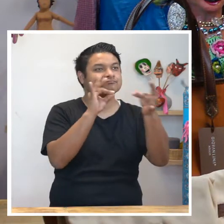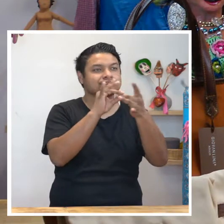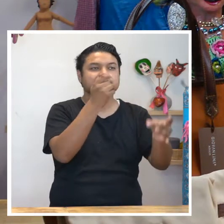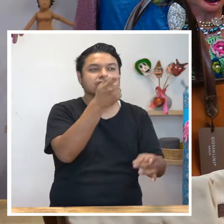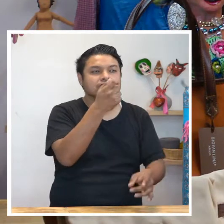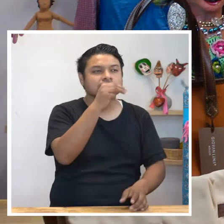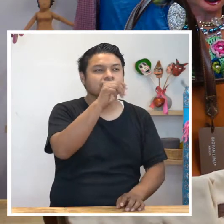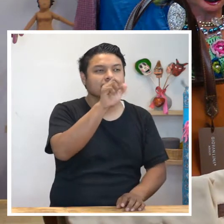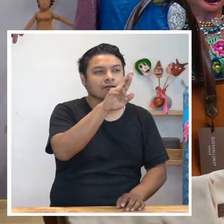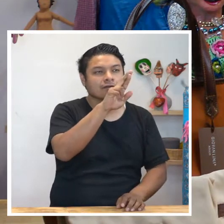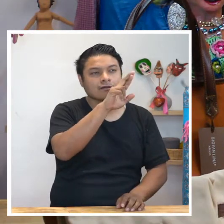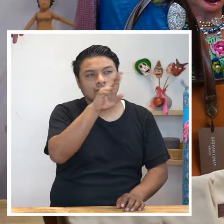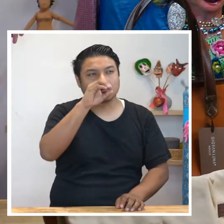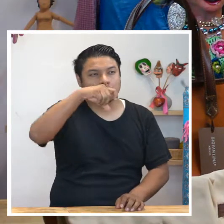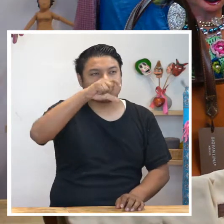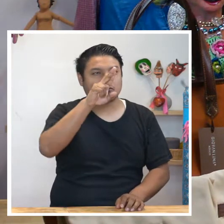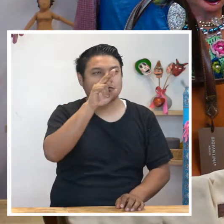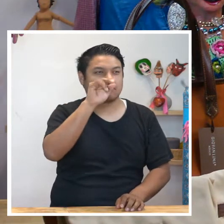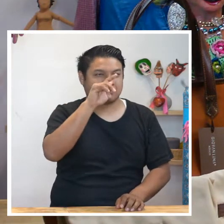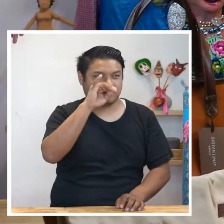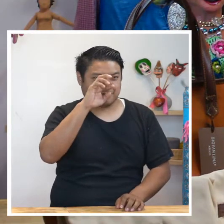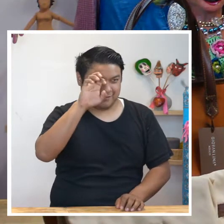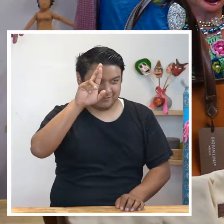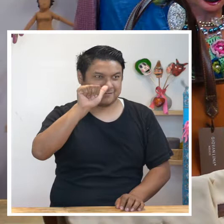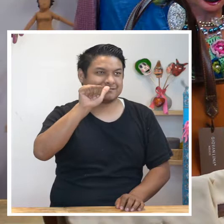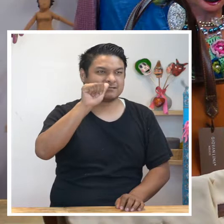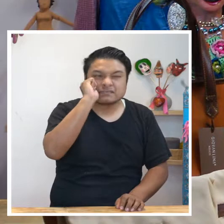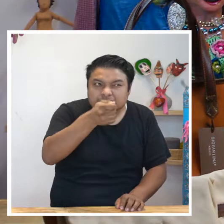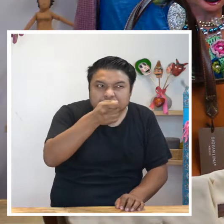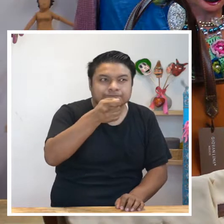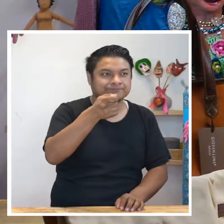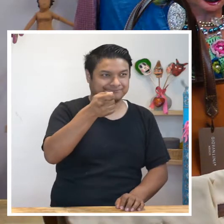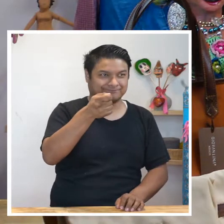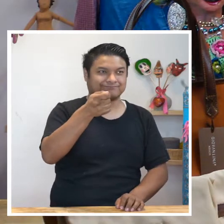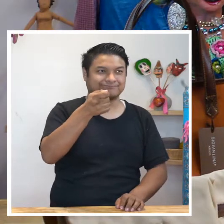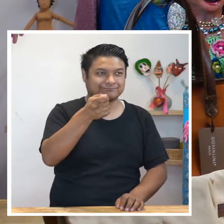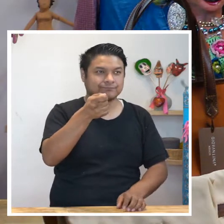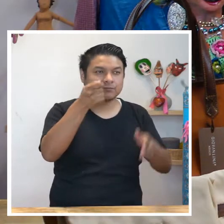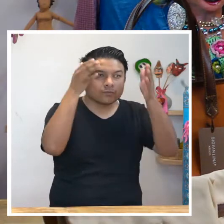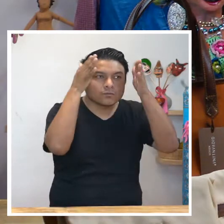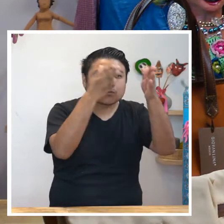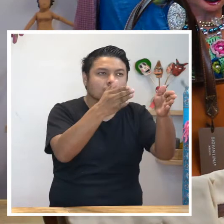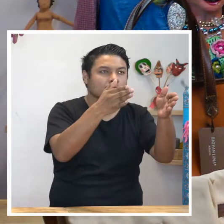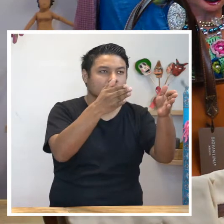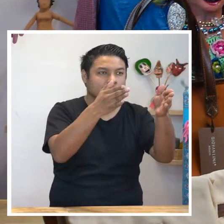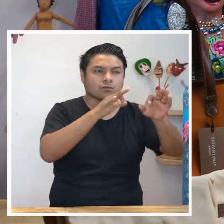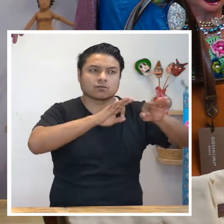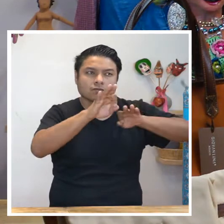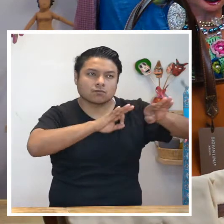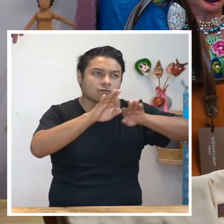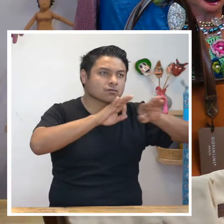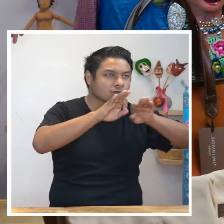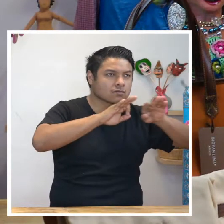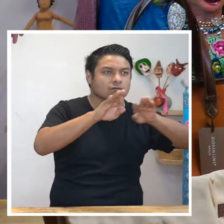parte del acabado y el diseño que conlleva el tratado de la piel. La